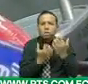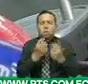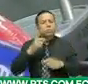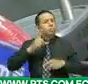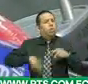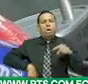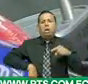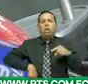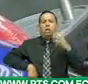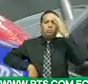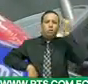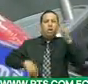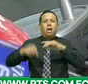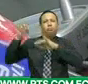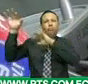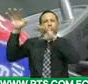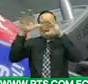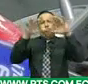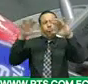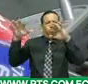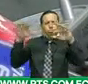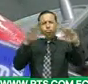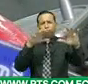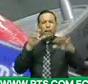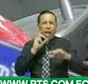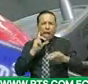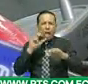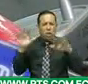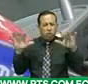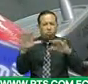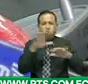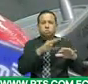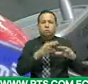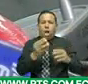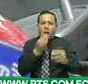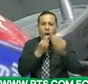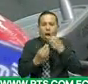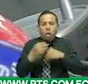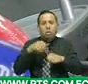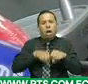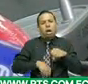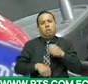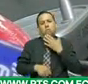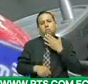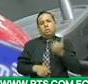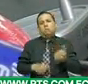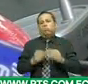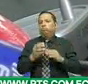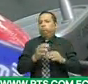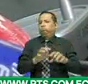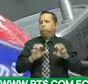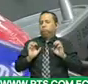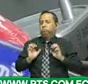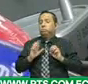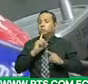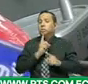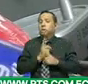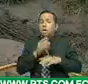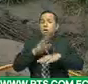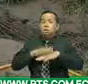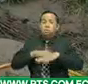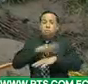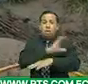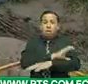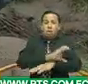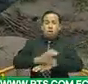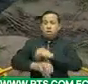ceniza de moderado a fuerte. Eso implica que tendremos afectaciones en el sector agrícola rural, especialmente en el sector pecuario.